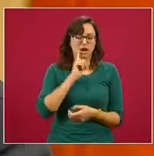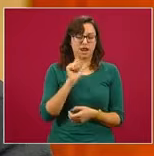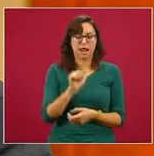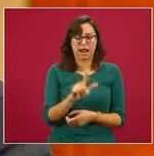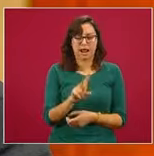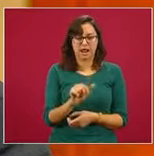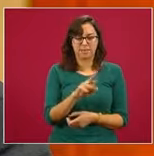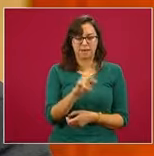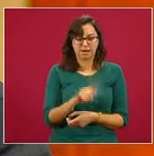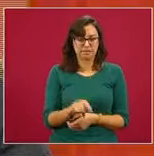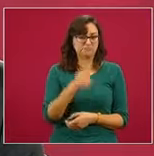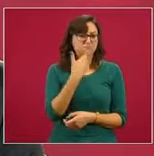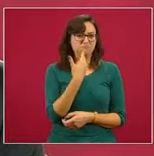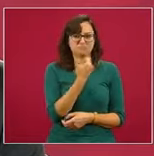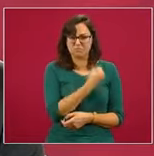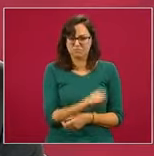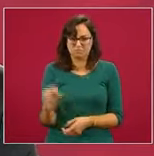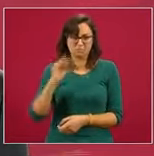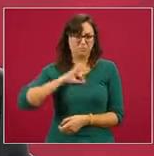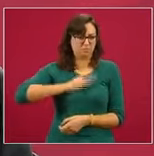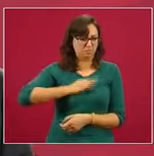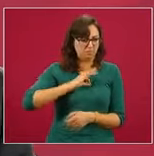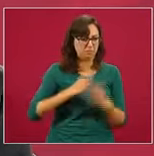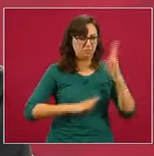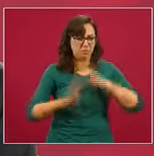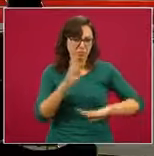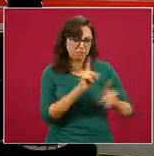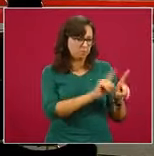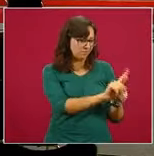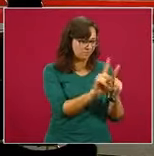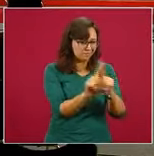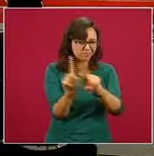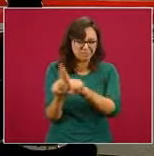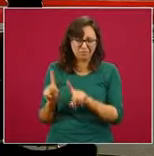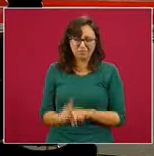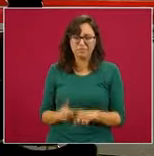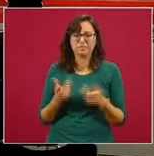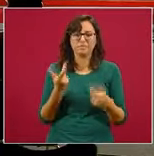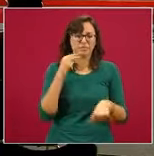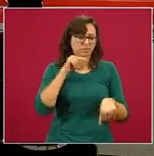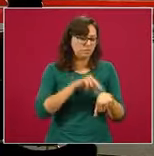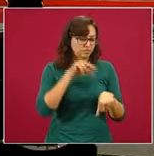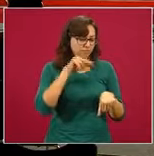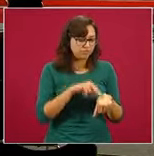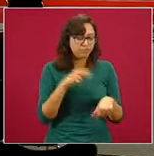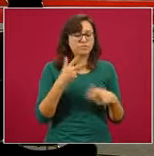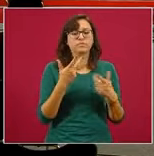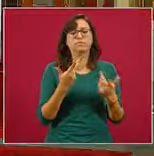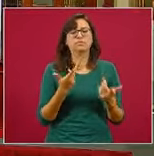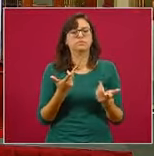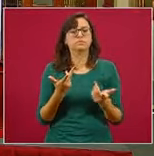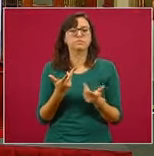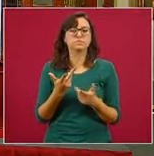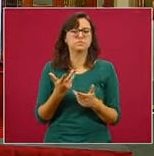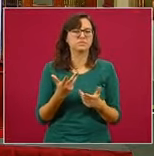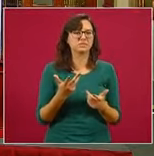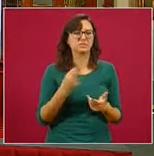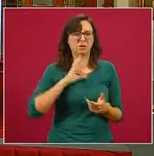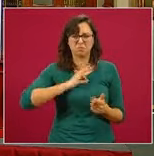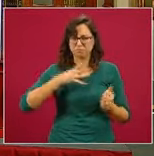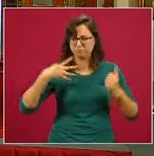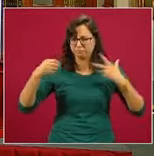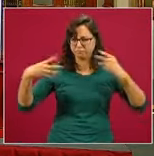especialistas en virología, inmunología, biología molecular, medicina clínica,